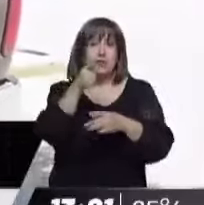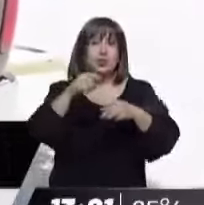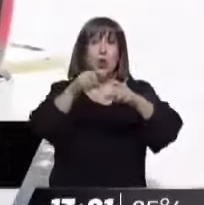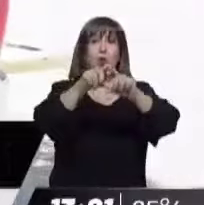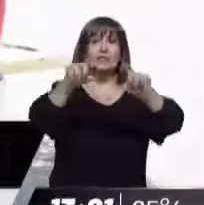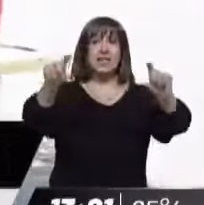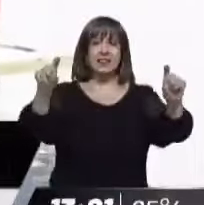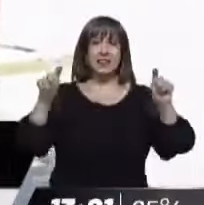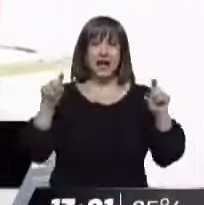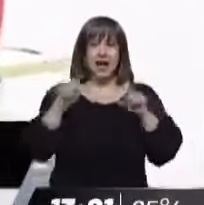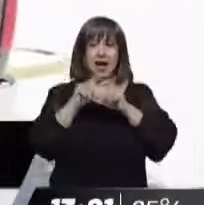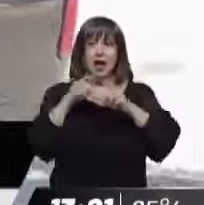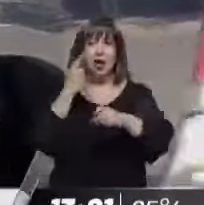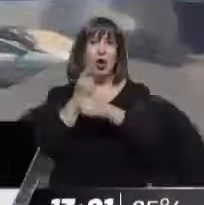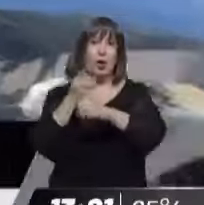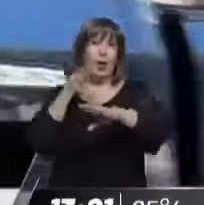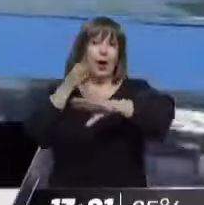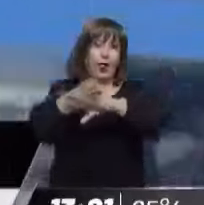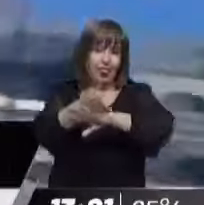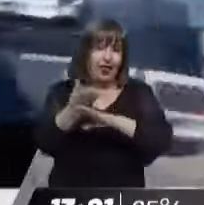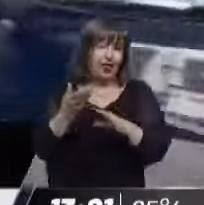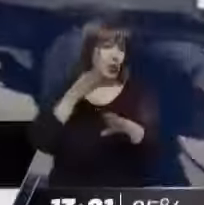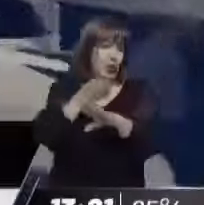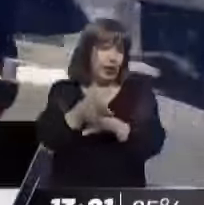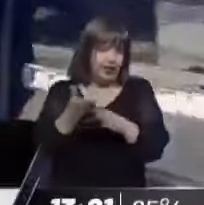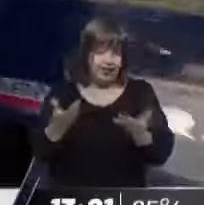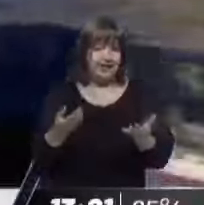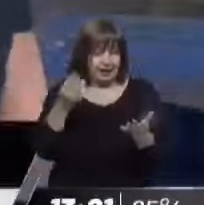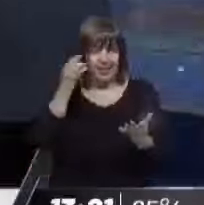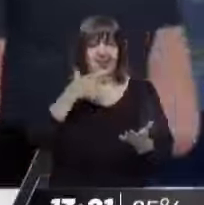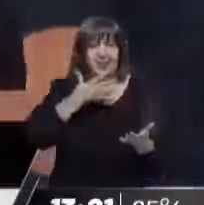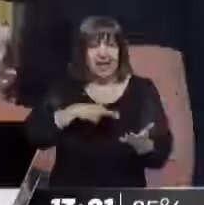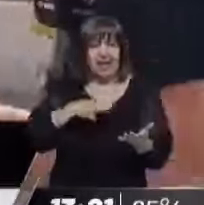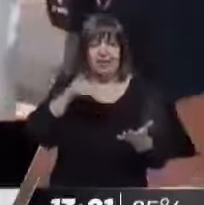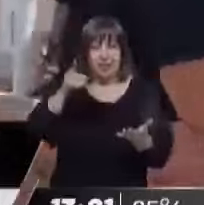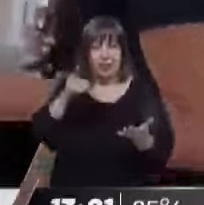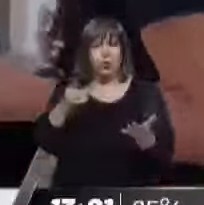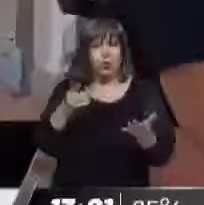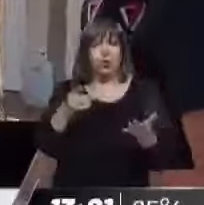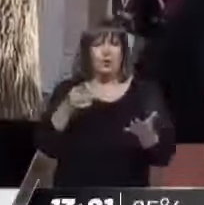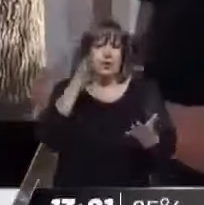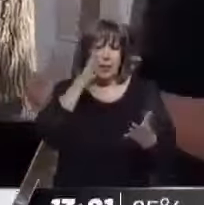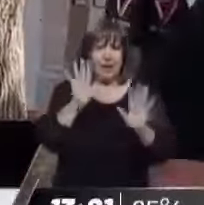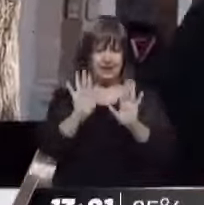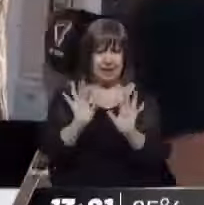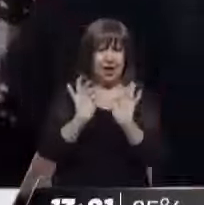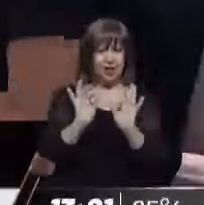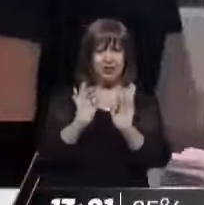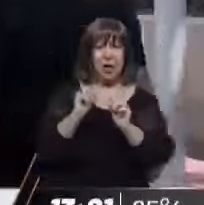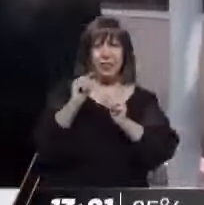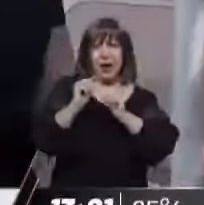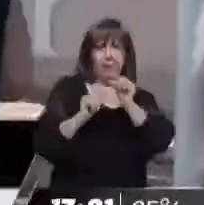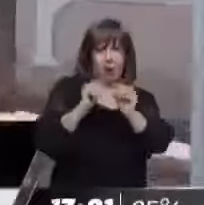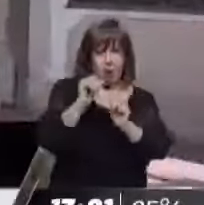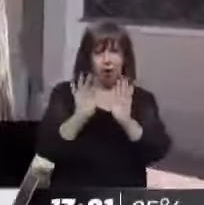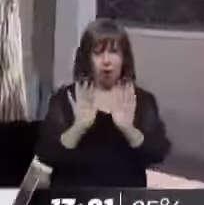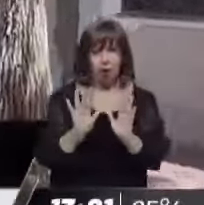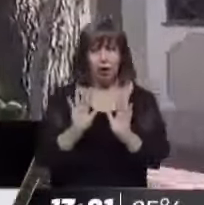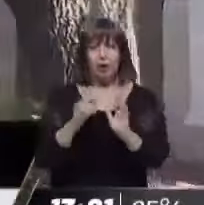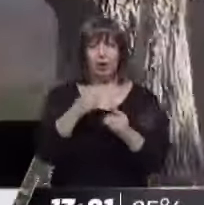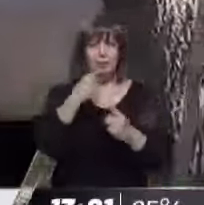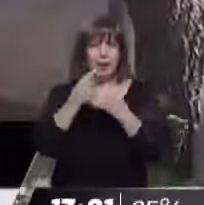que es justamente la casa en la claro, cual la policía está trabajando. Entonces, uno cuando va a hacer este tipo de cobertura periodística